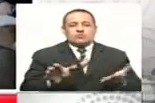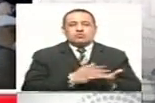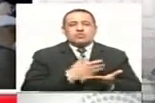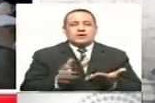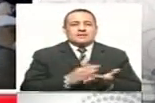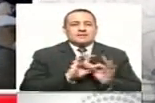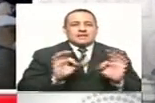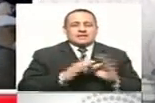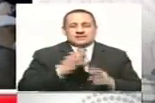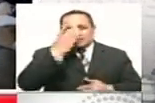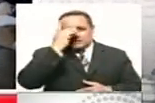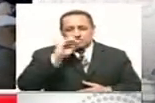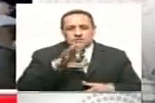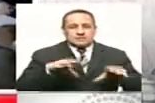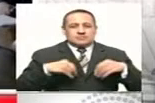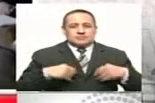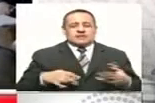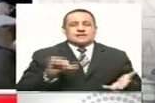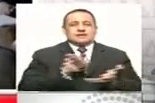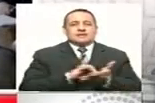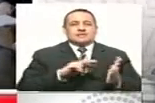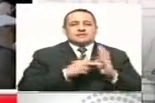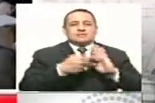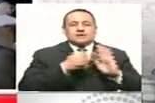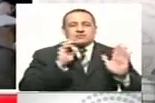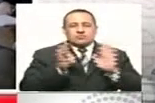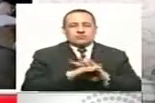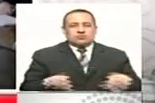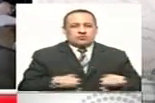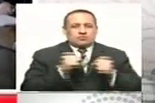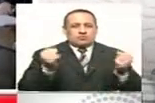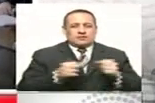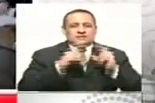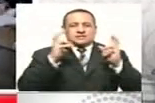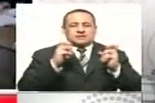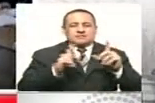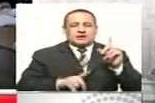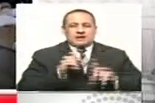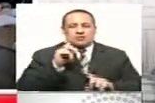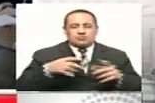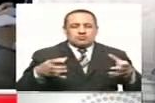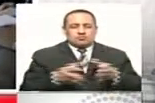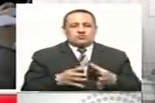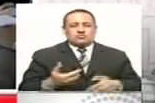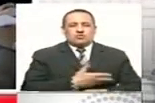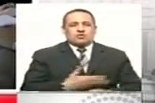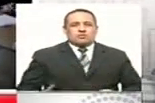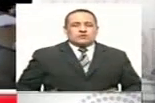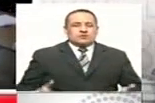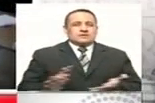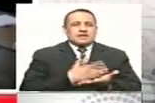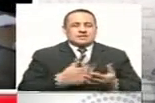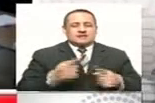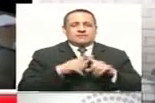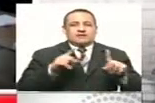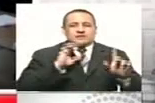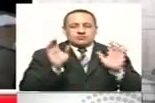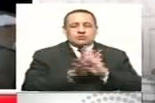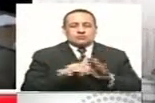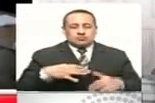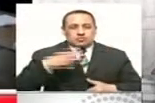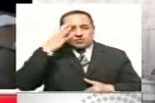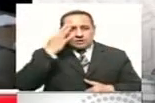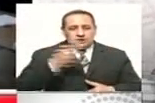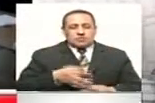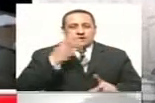ninguna decisión tomada en torno a romper convenio con alguna institución, etcétera. Al contrario, creo que